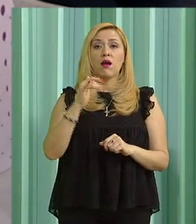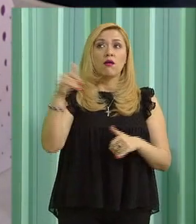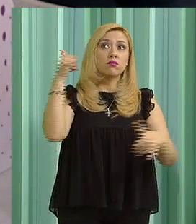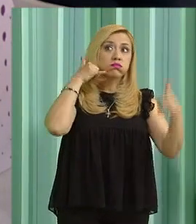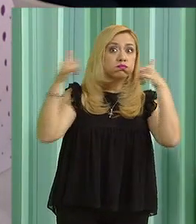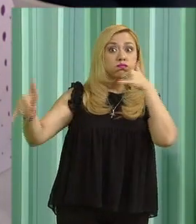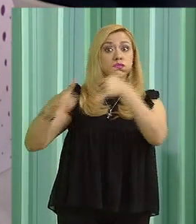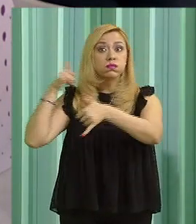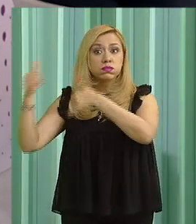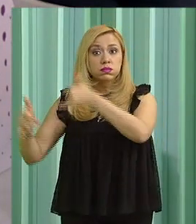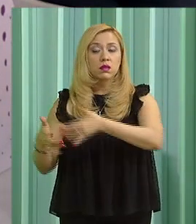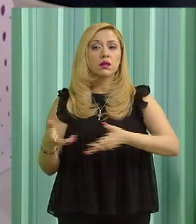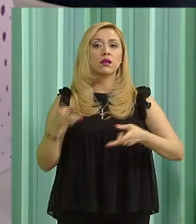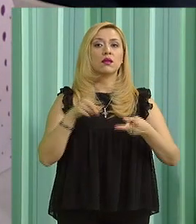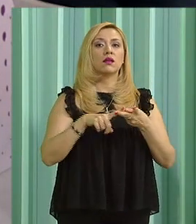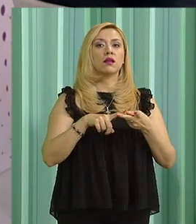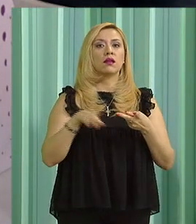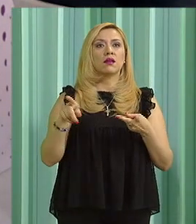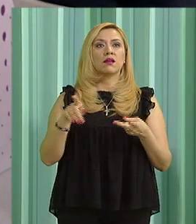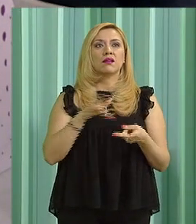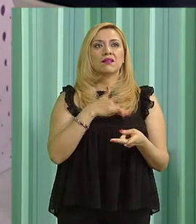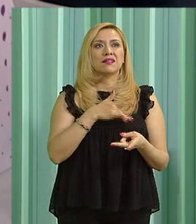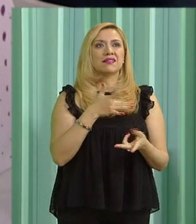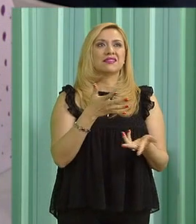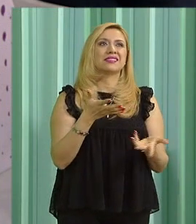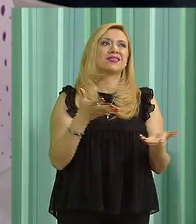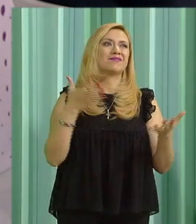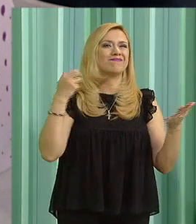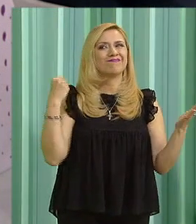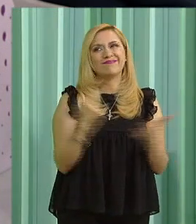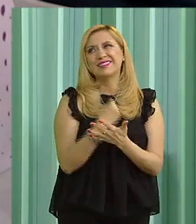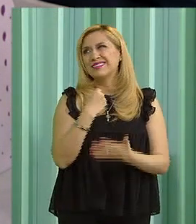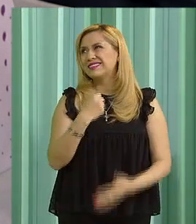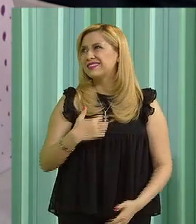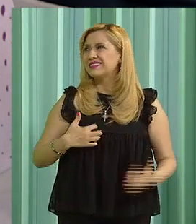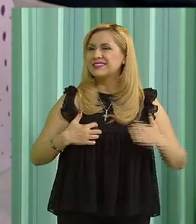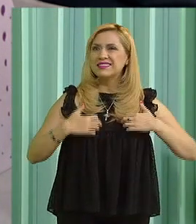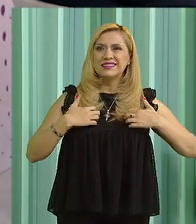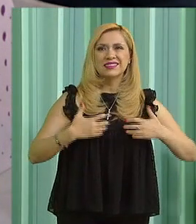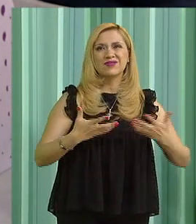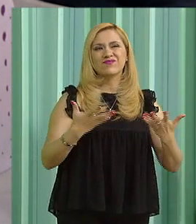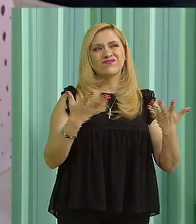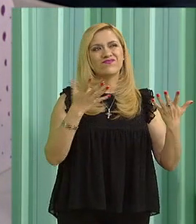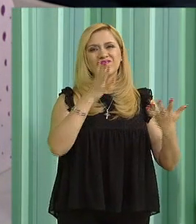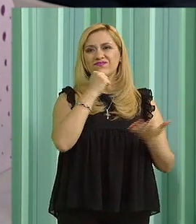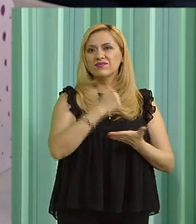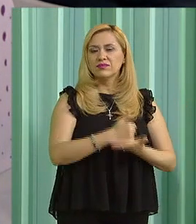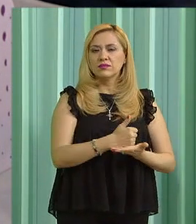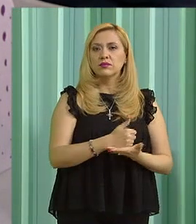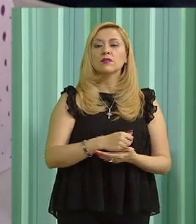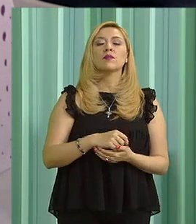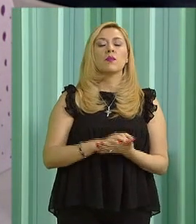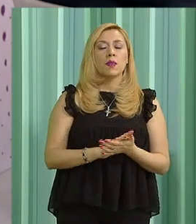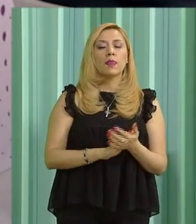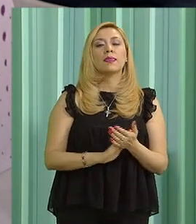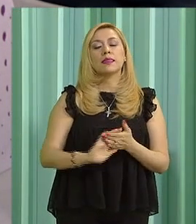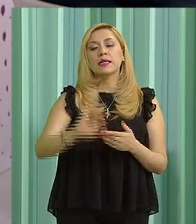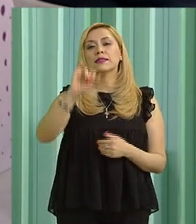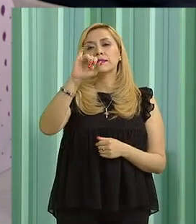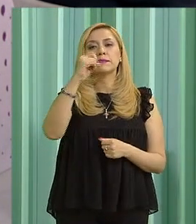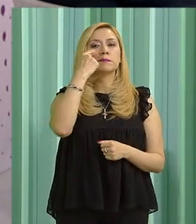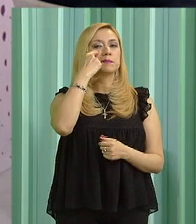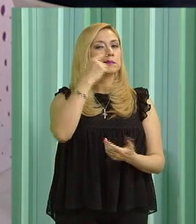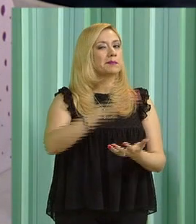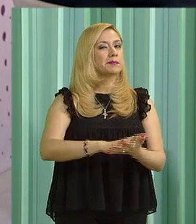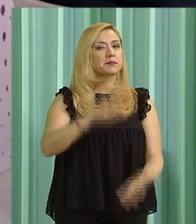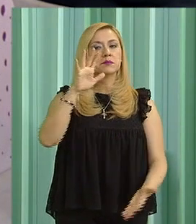historias? ¿Hay frustraciones? Compártenos un poquito. Sí, bueno, las personas que están recién llegadas generalmente traen este